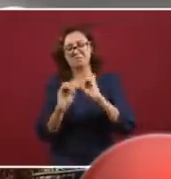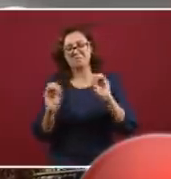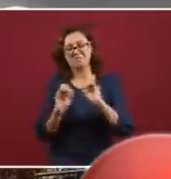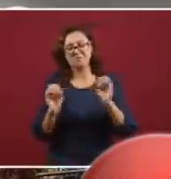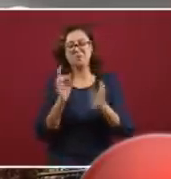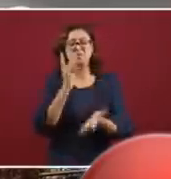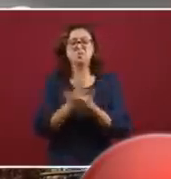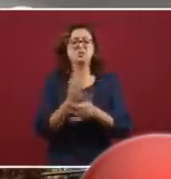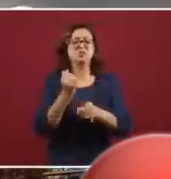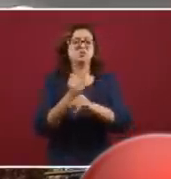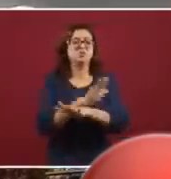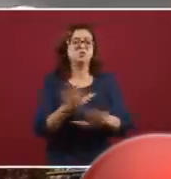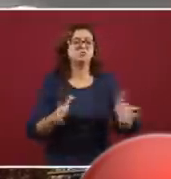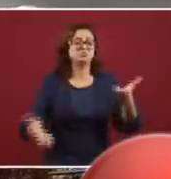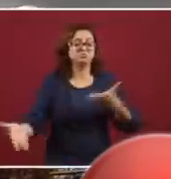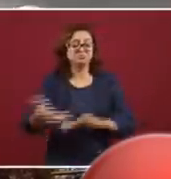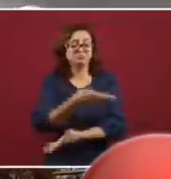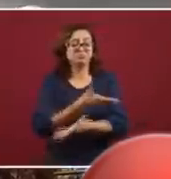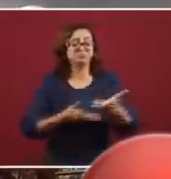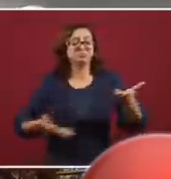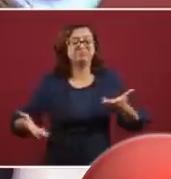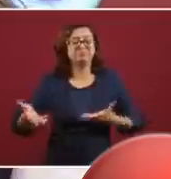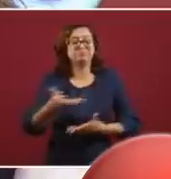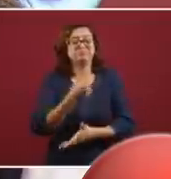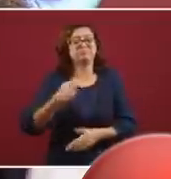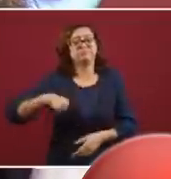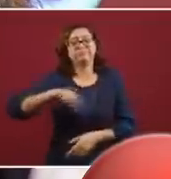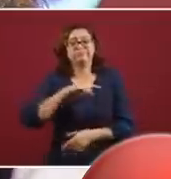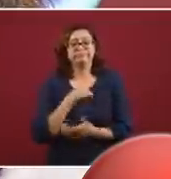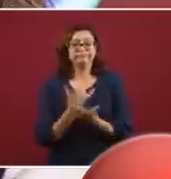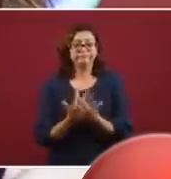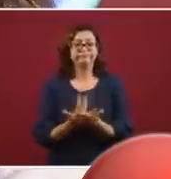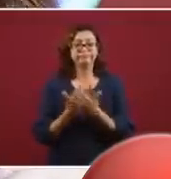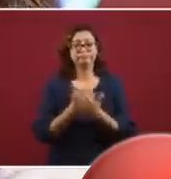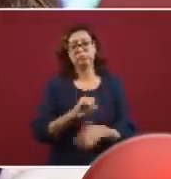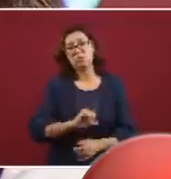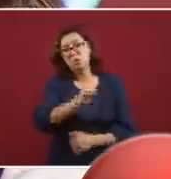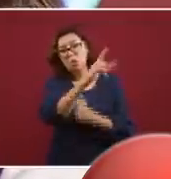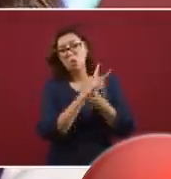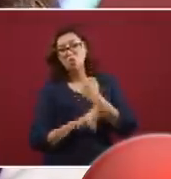de información, pues estamos expensas de que la autoridad extranjera